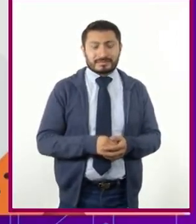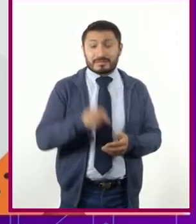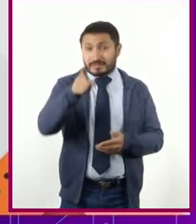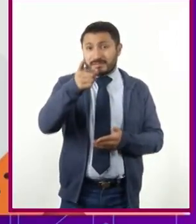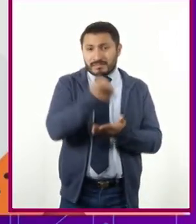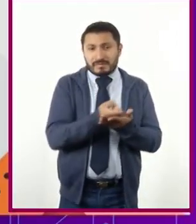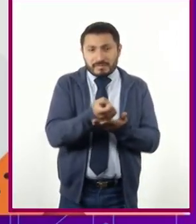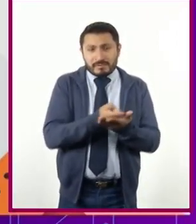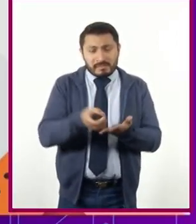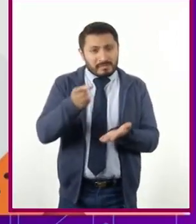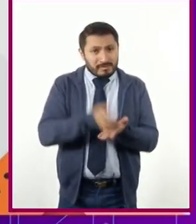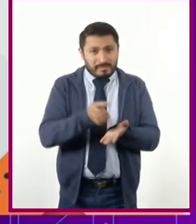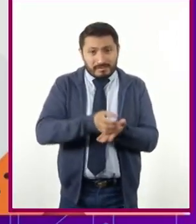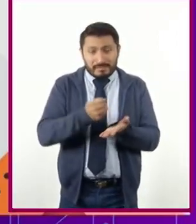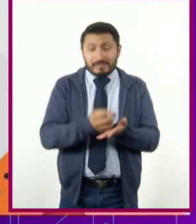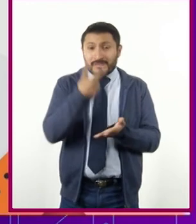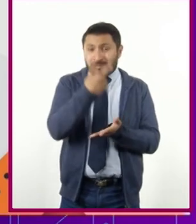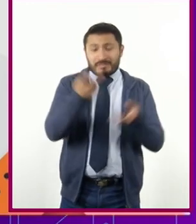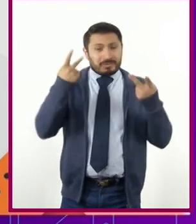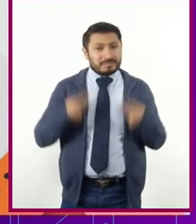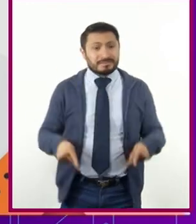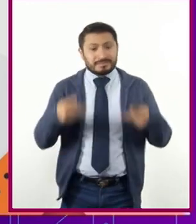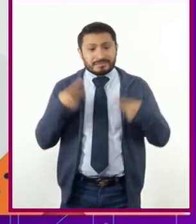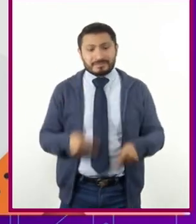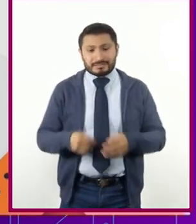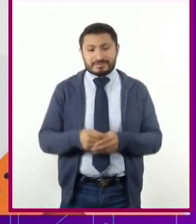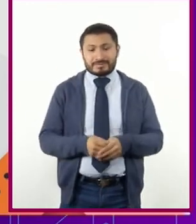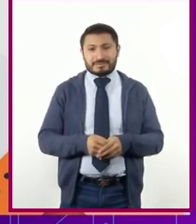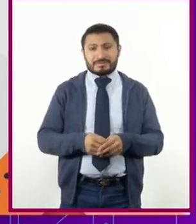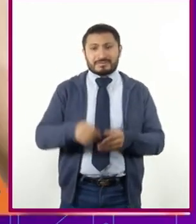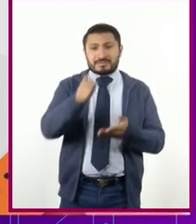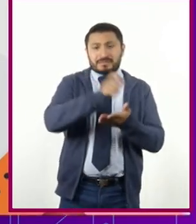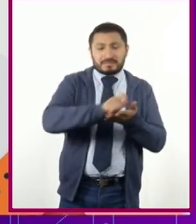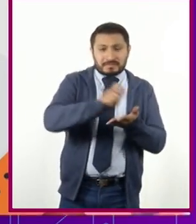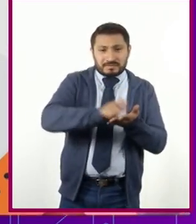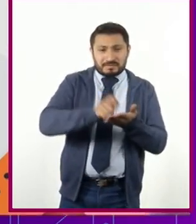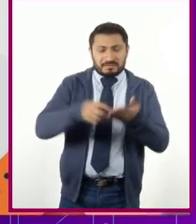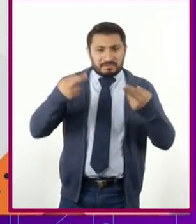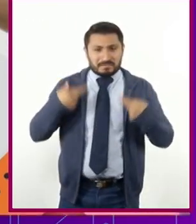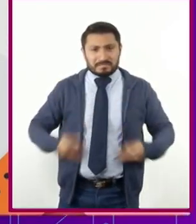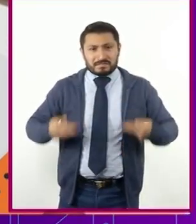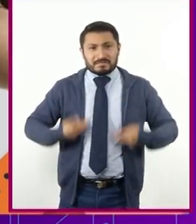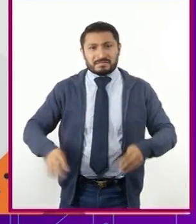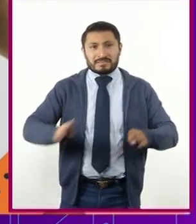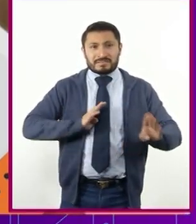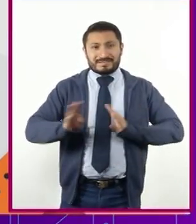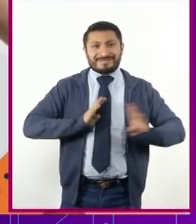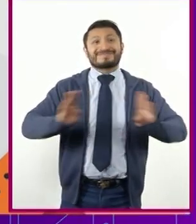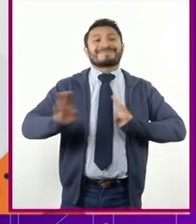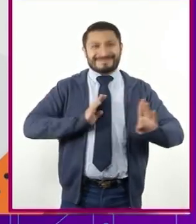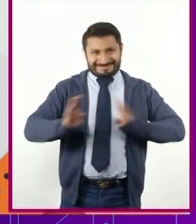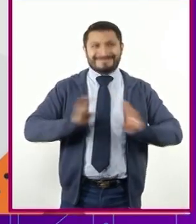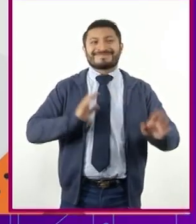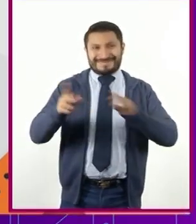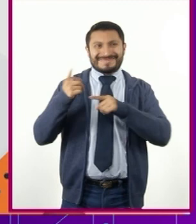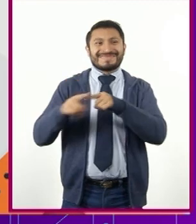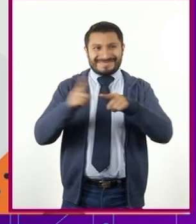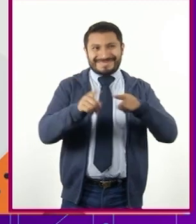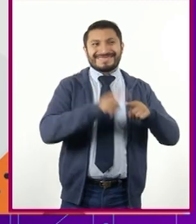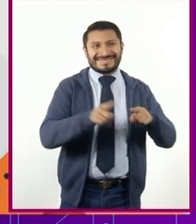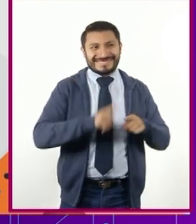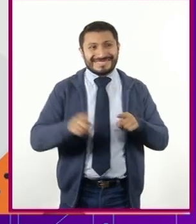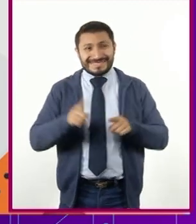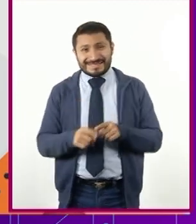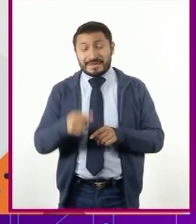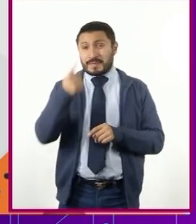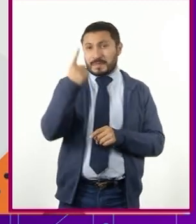Dibujen en su cuaderno 2 personas, vístanlas con uniformes militares diferentes. Una de ellas representa al